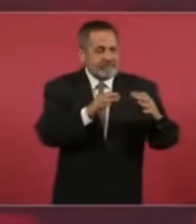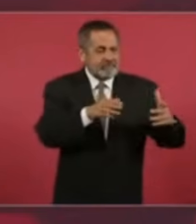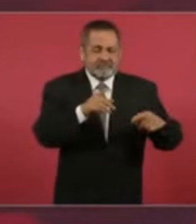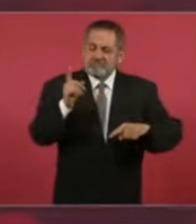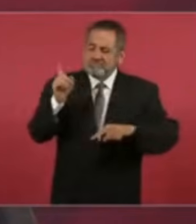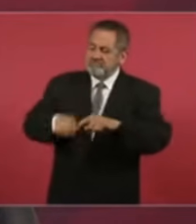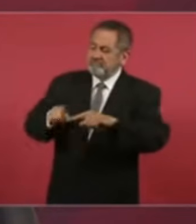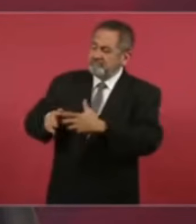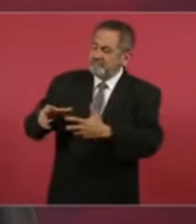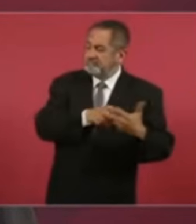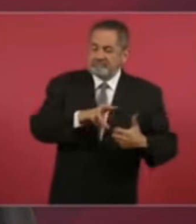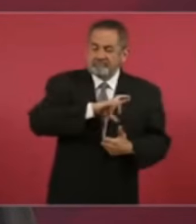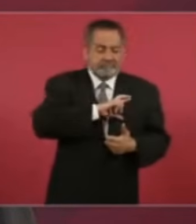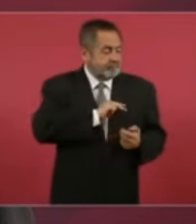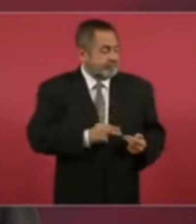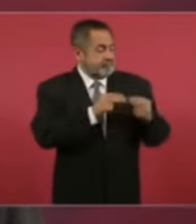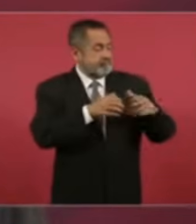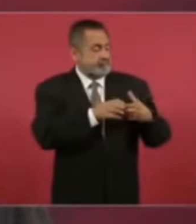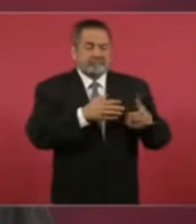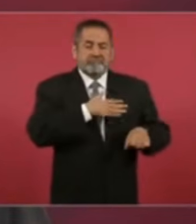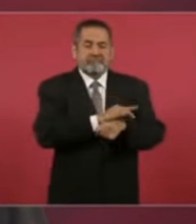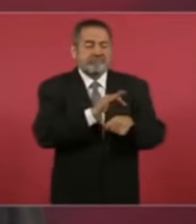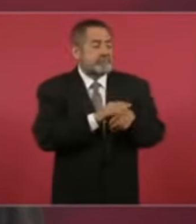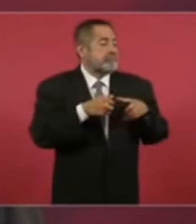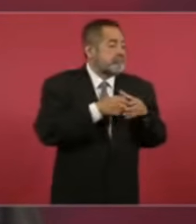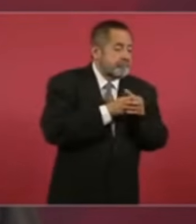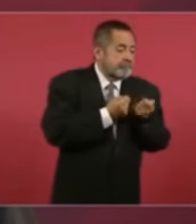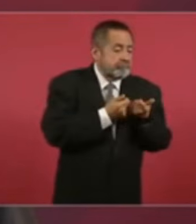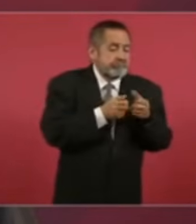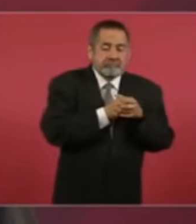privatizador en beneficio de minorías.